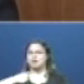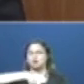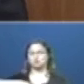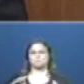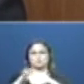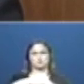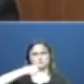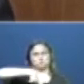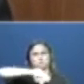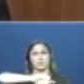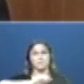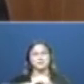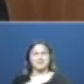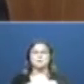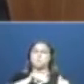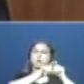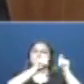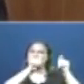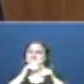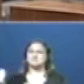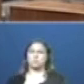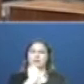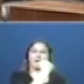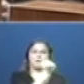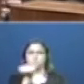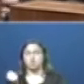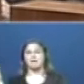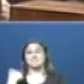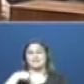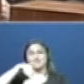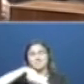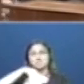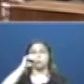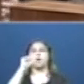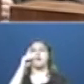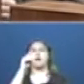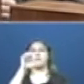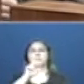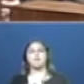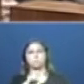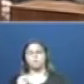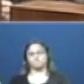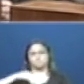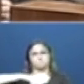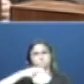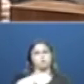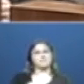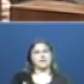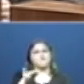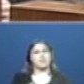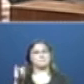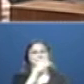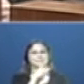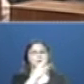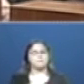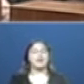institucional de apoyo a las empresas que ya ha integrado en la nueva Ade las tres políticas fundamentales de apoyo a